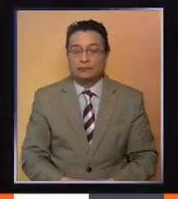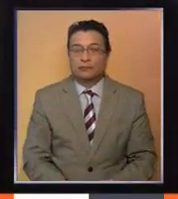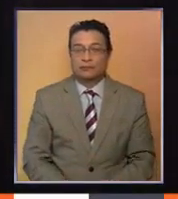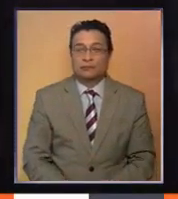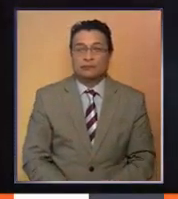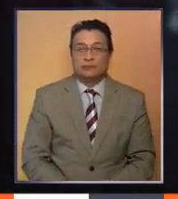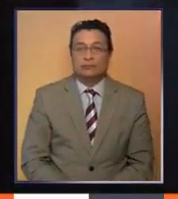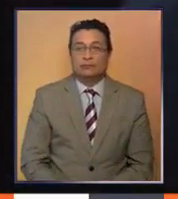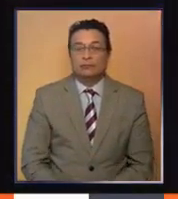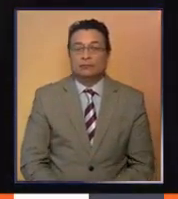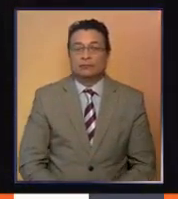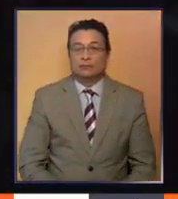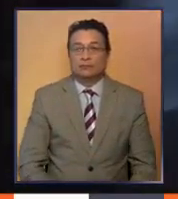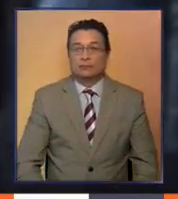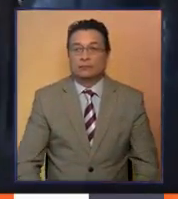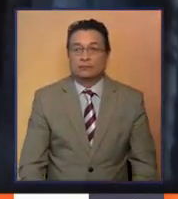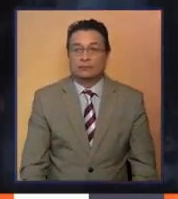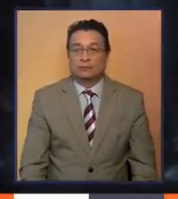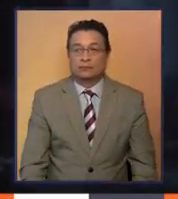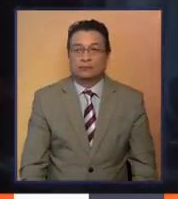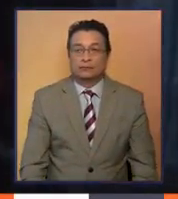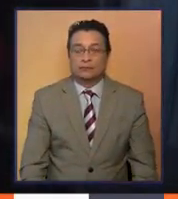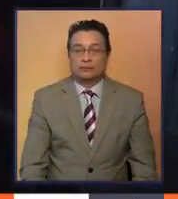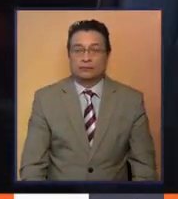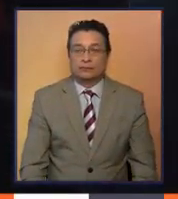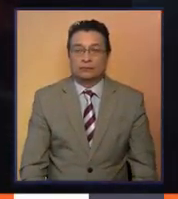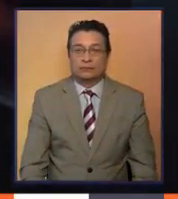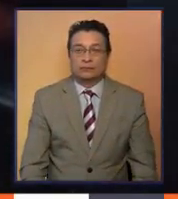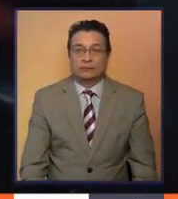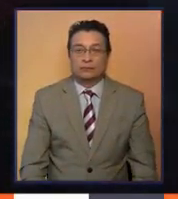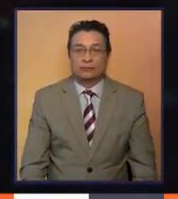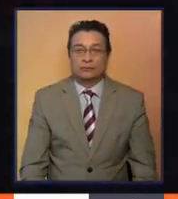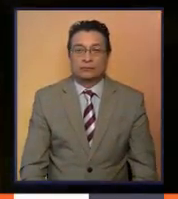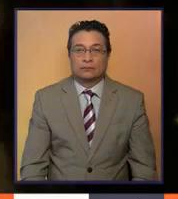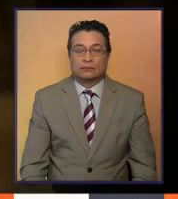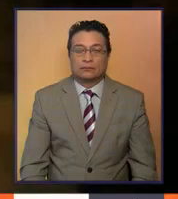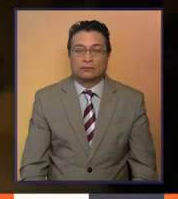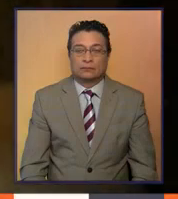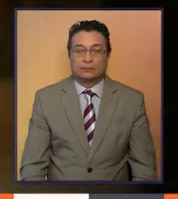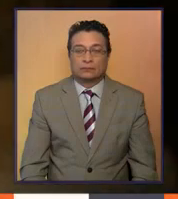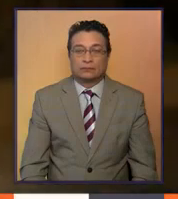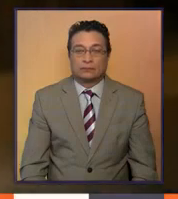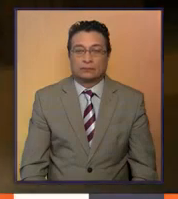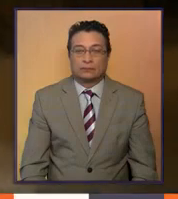perdón bueno pronto